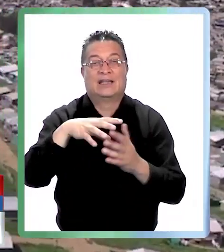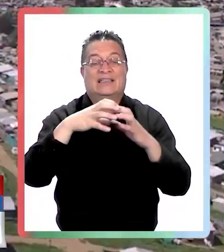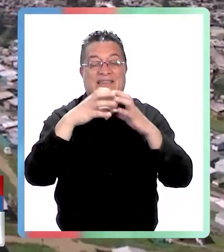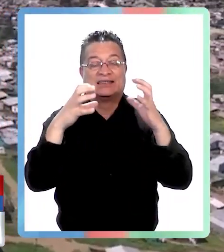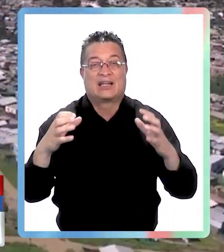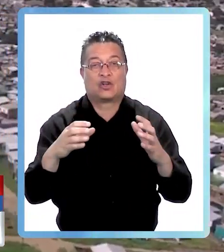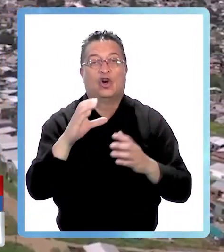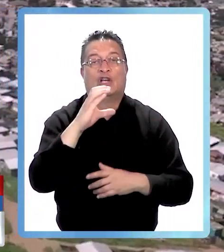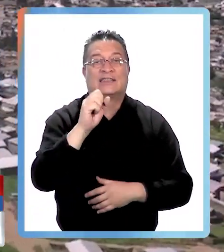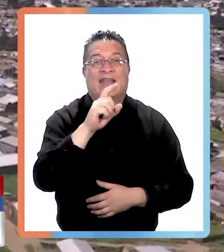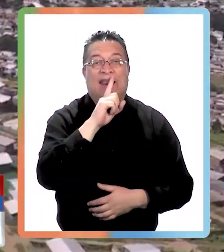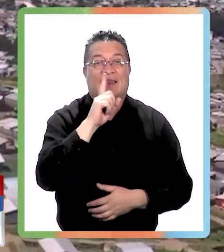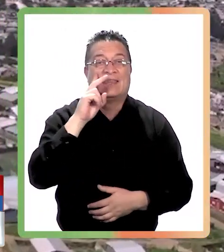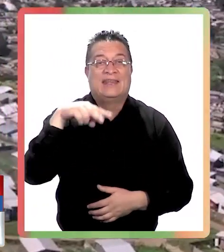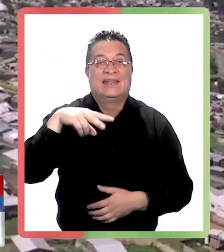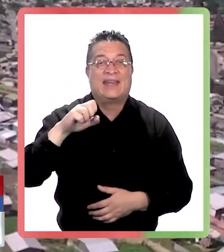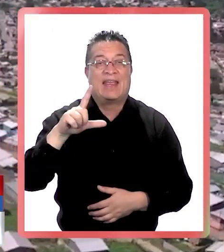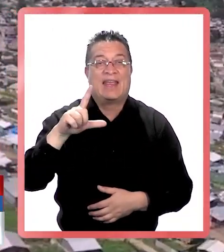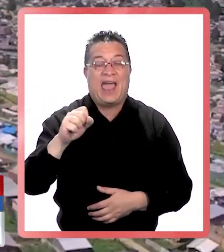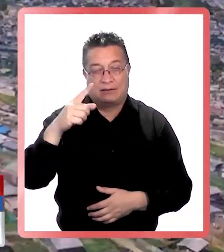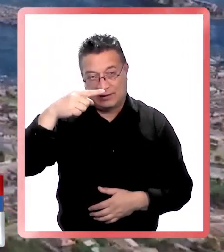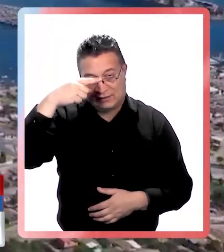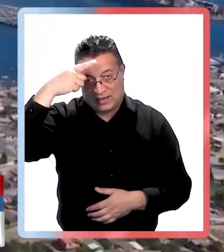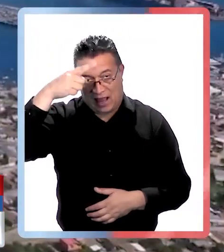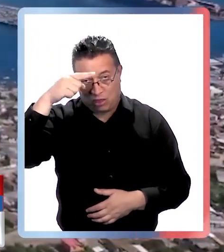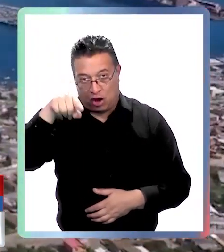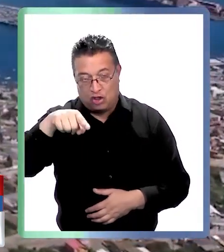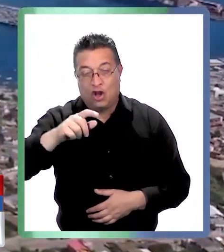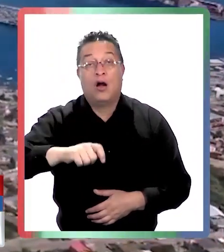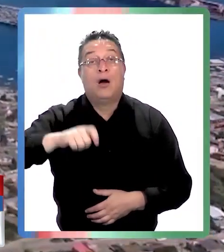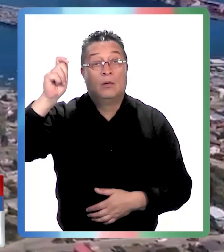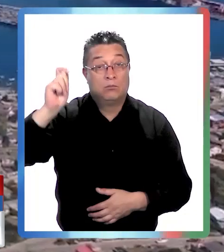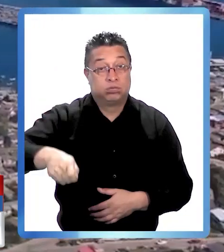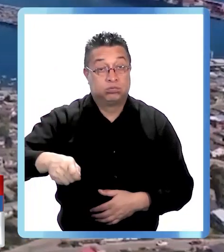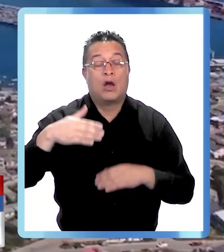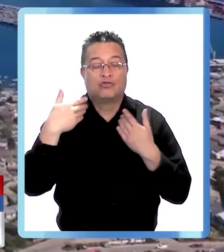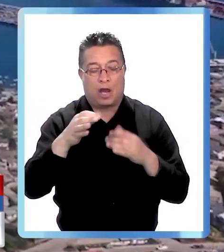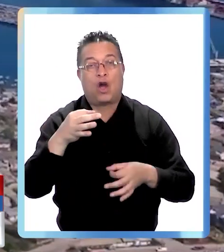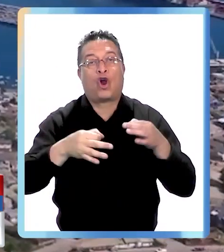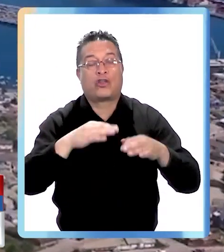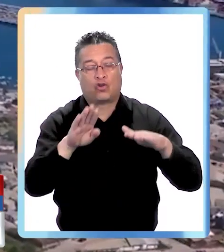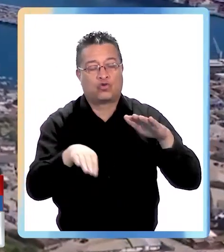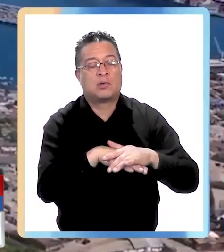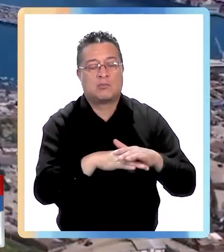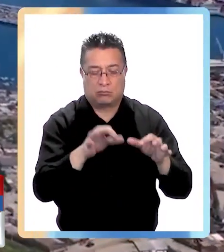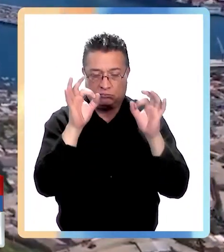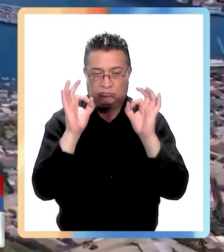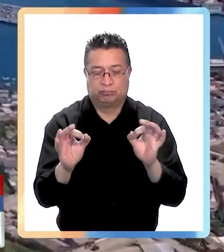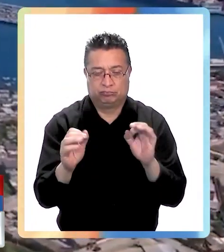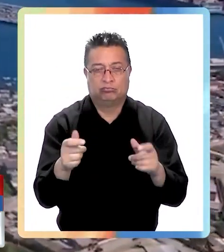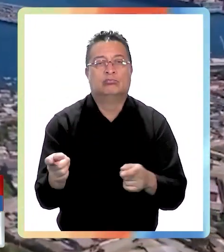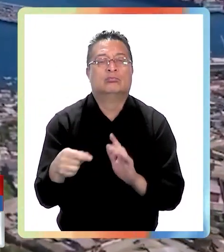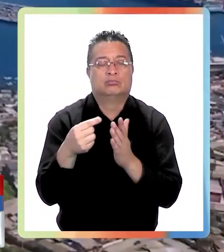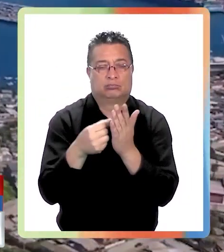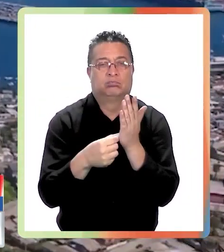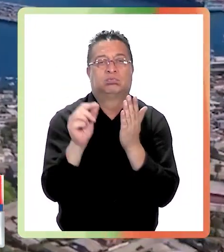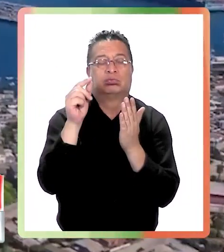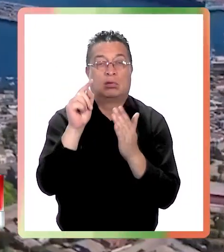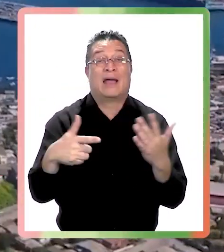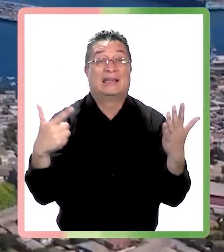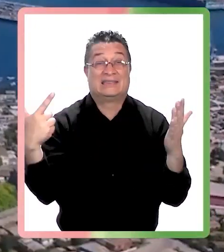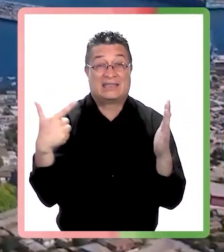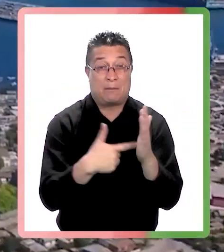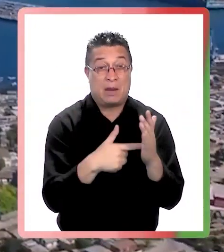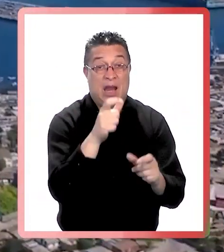en el Cerro Centinela de la comuna de San Antonio. Dicho fallo fue ratificado por la Corte Suprema, lo que significa que las cerca de